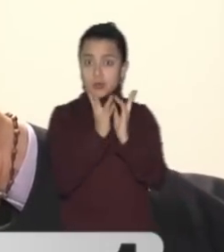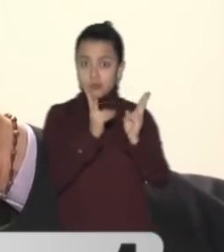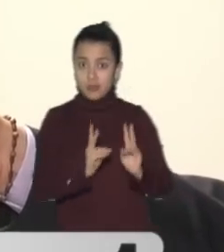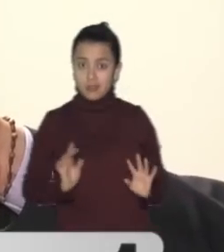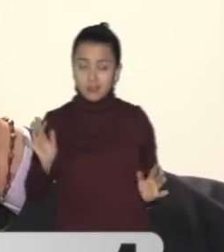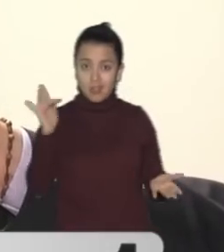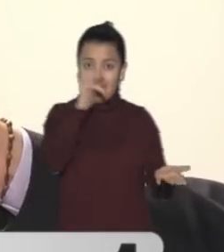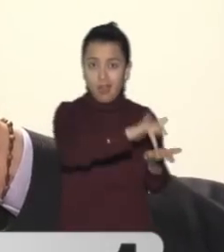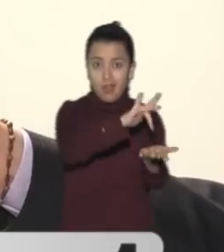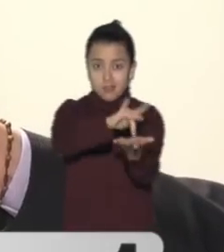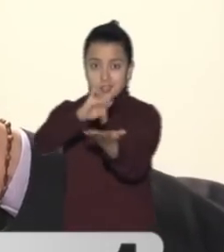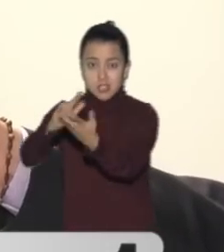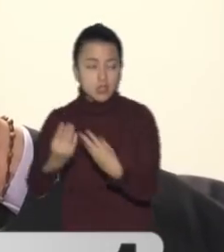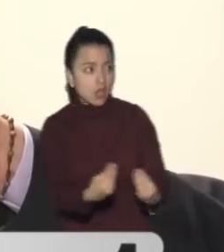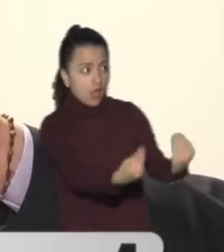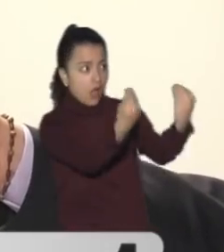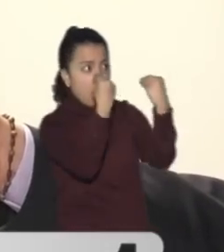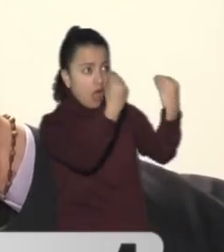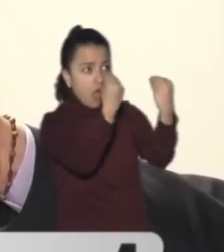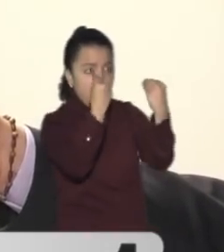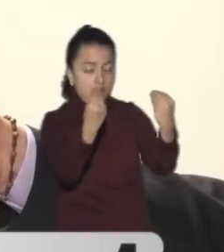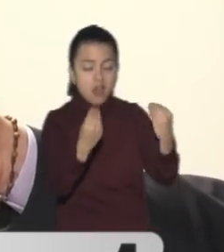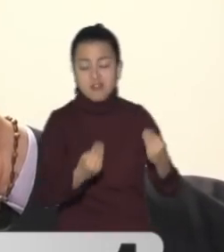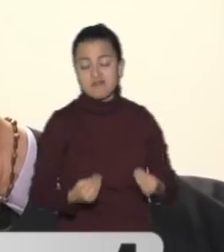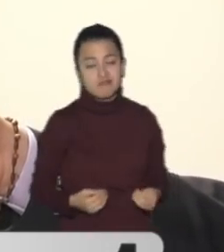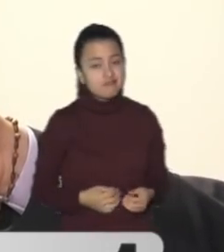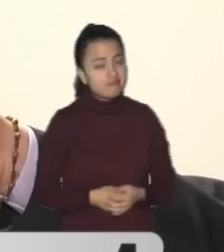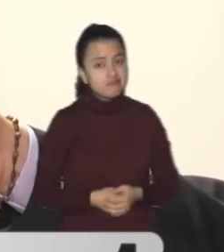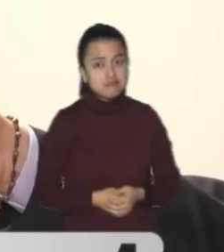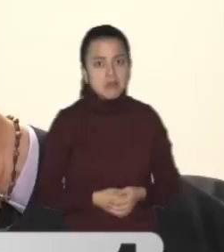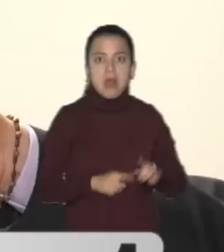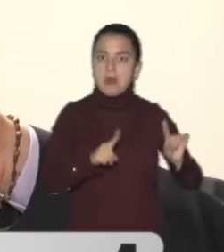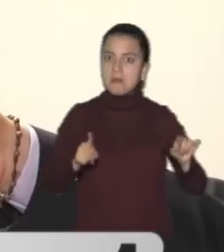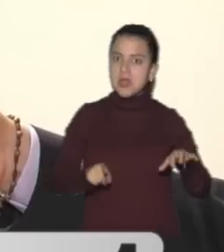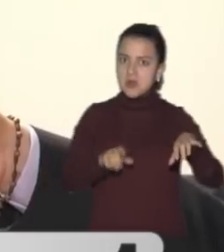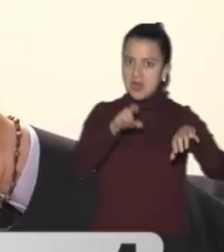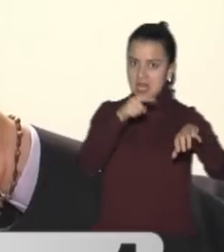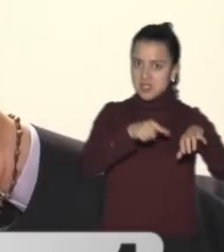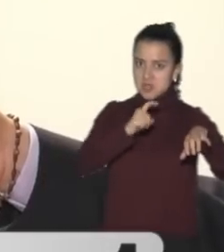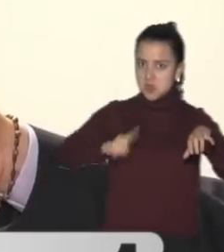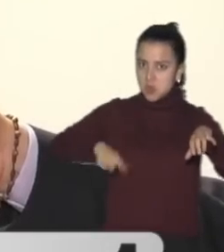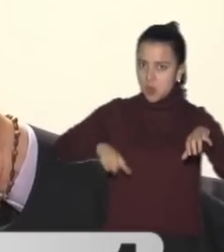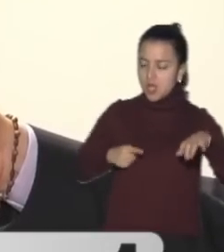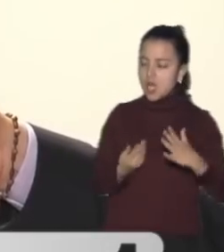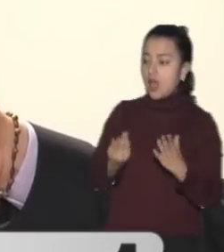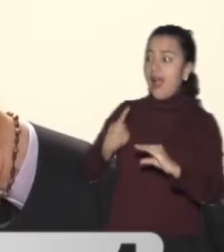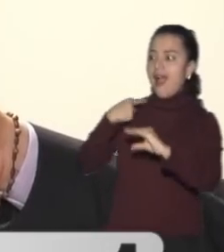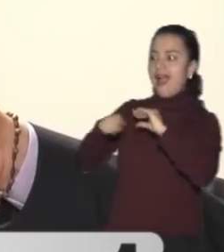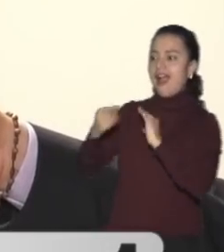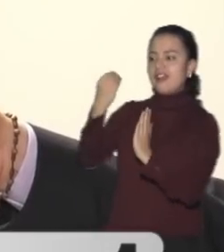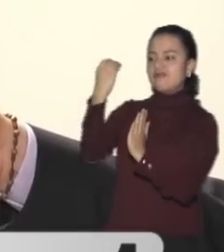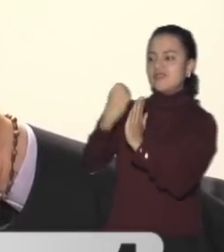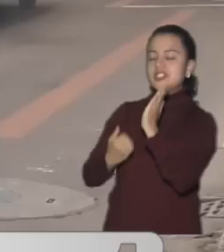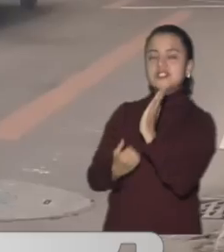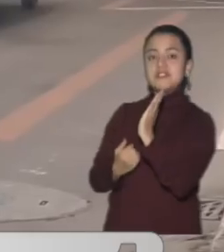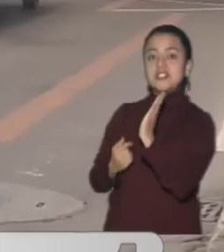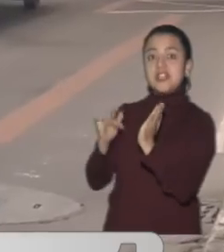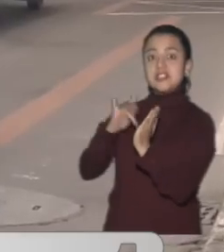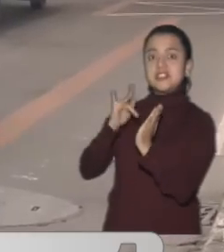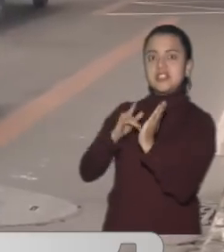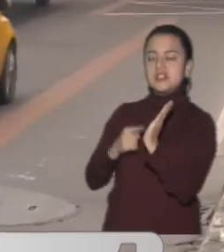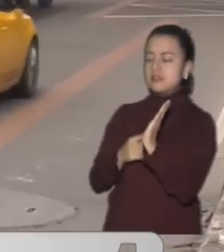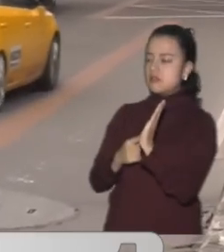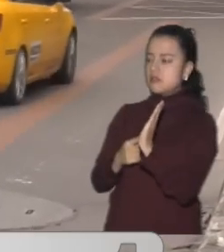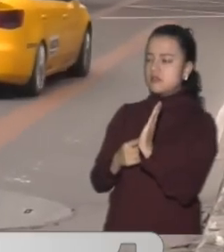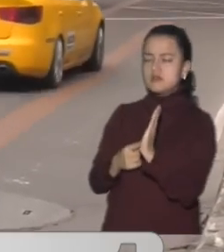a los procesos de formación y aún así estos centros de enseñanza automovilística certifican su comparecencia.